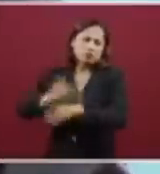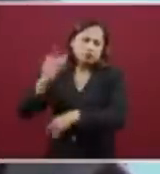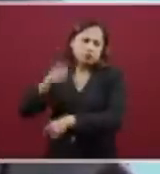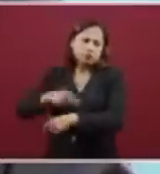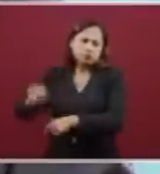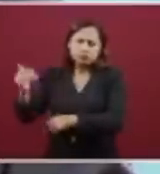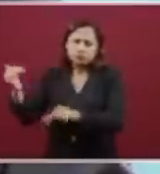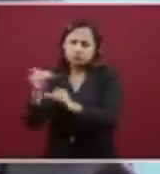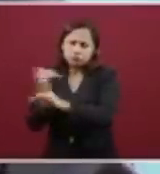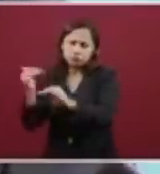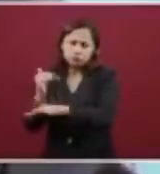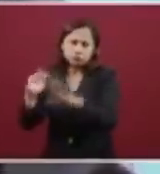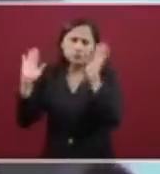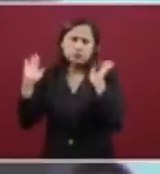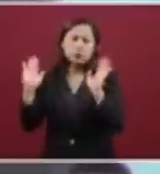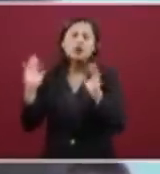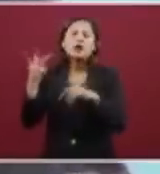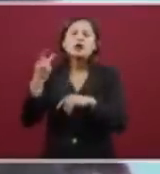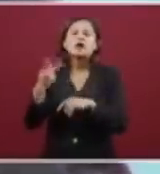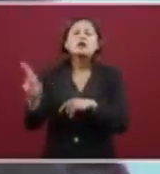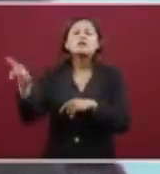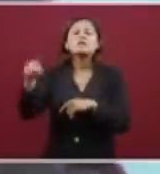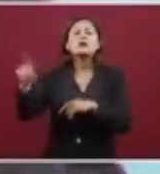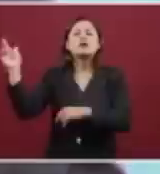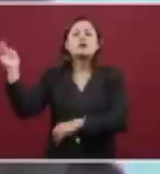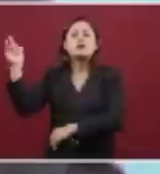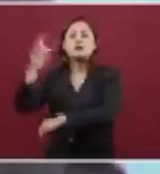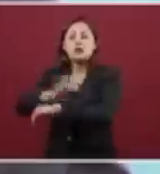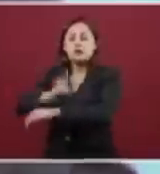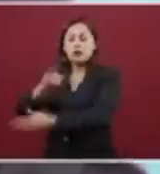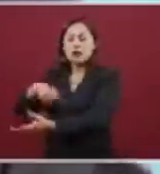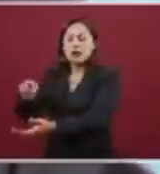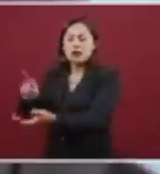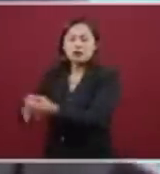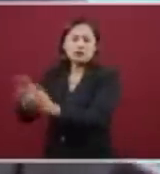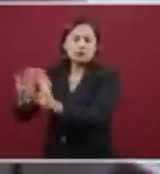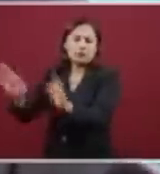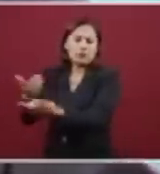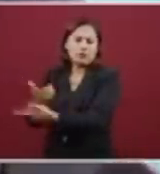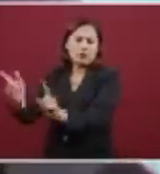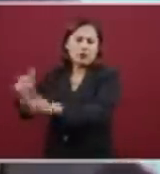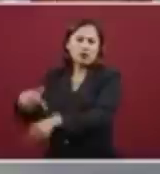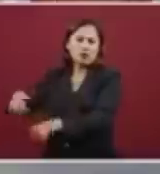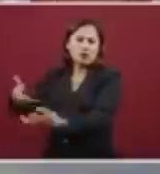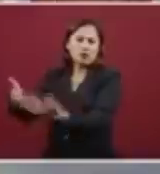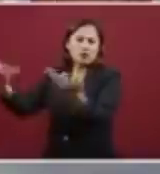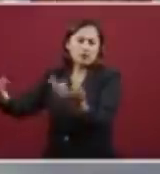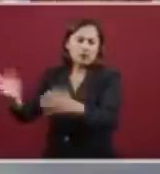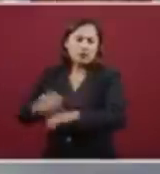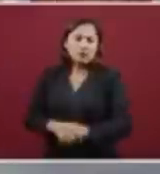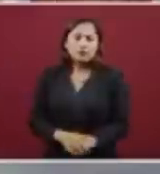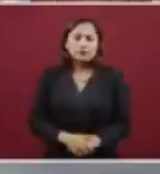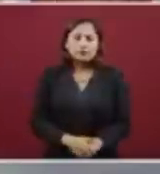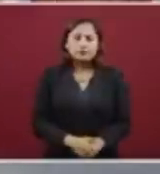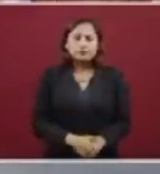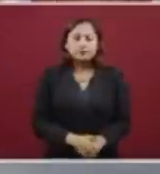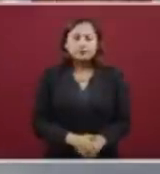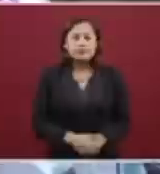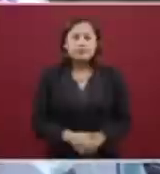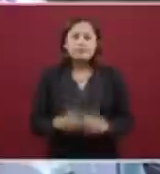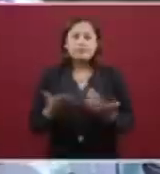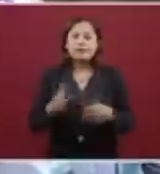de la de la comunicación de los dos grupos no hay problema está resuelto el derecho de vida y que empresas internacionales